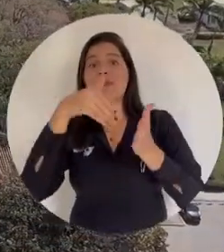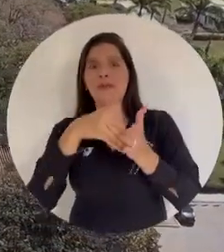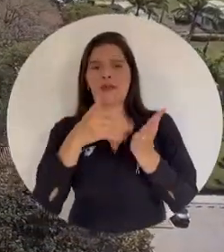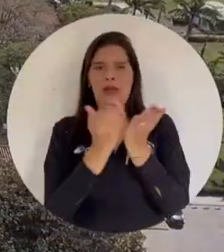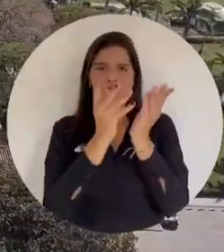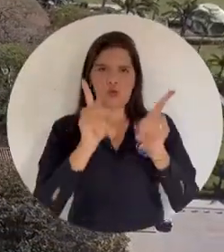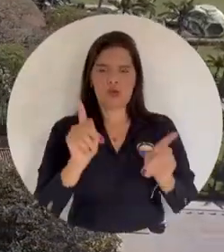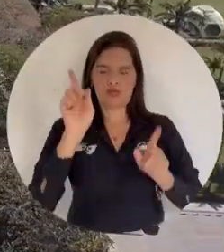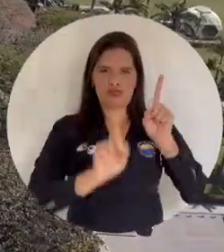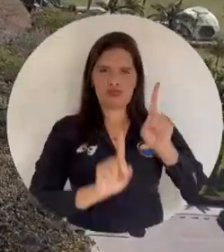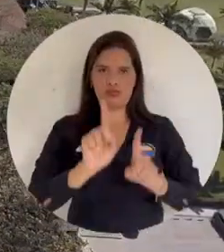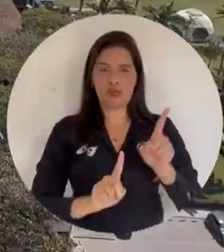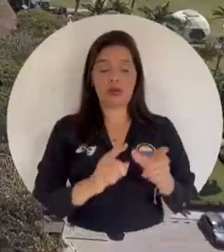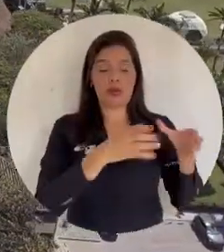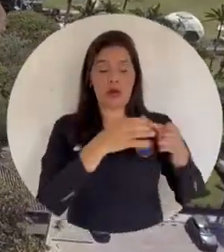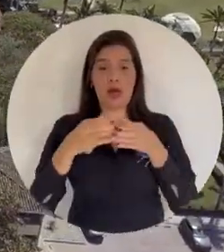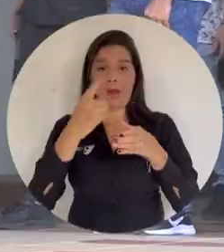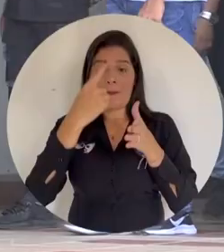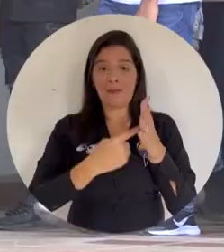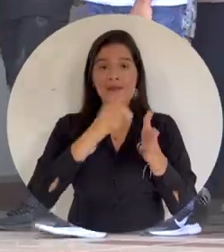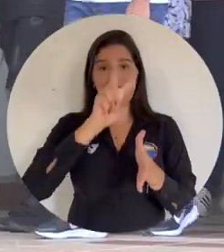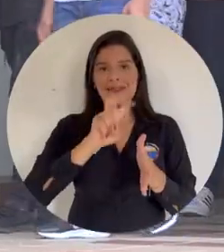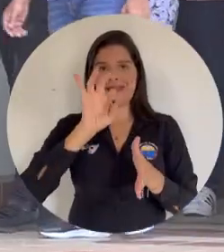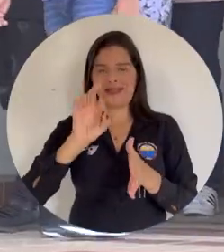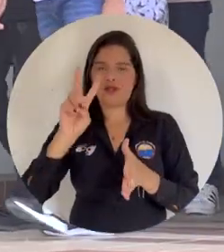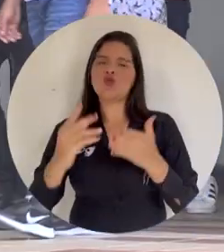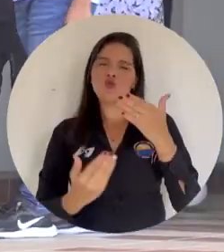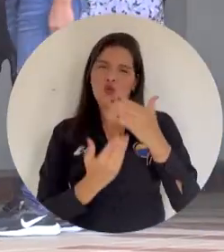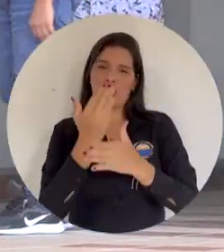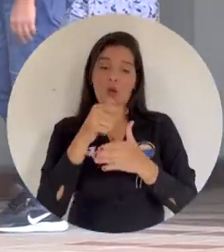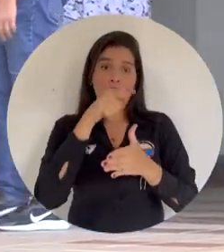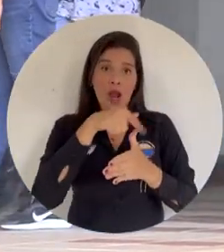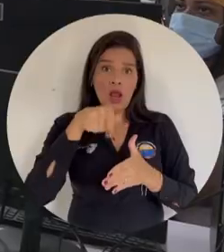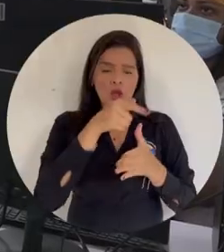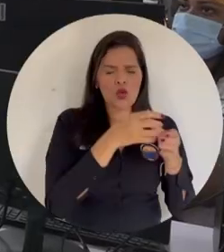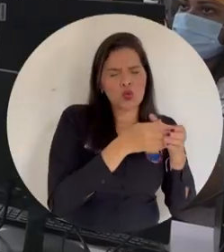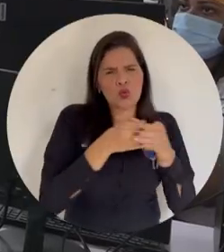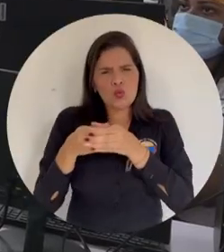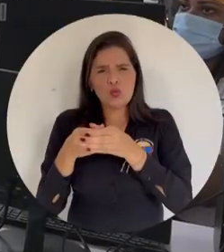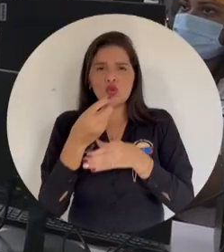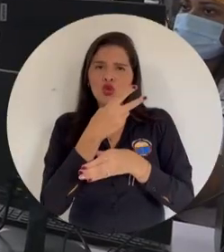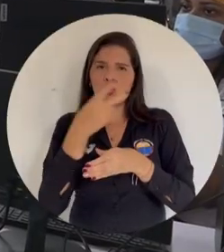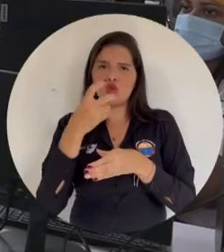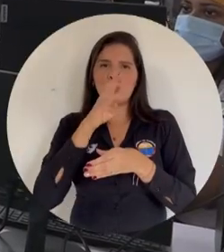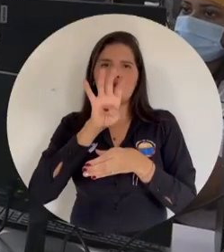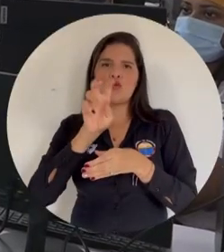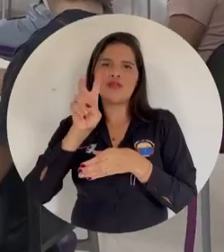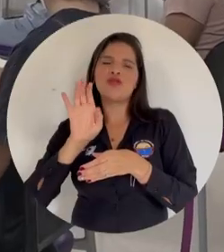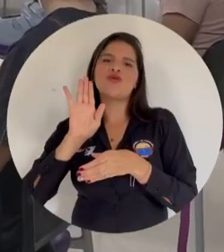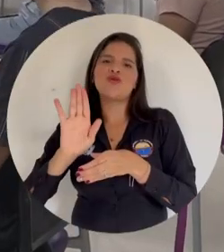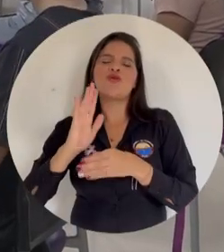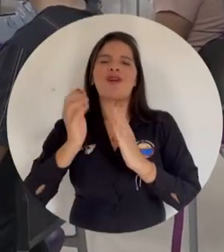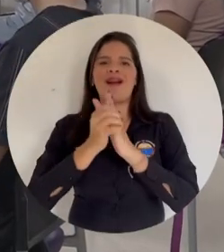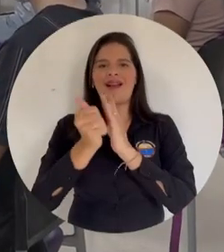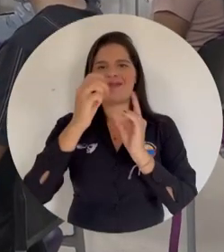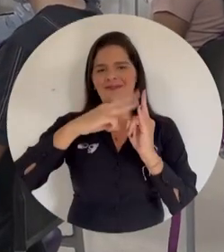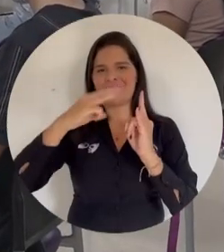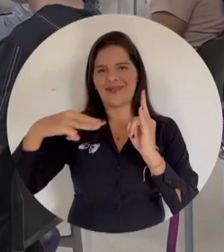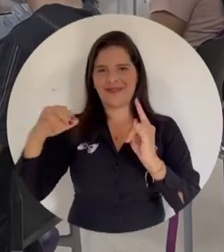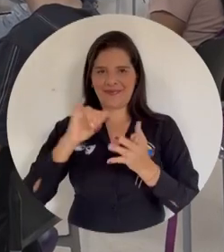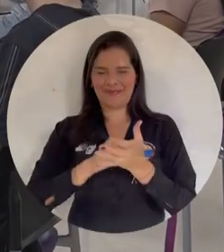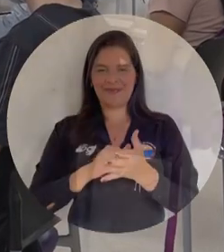recibirá en la presencialidad cerca de 17.000 estudiantes. 1.732 son estudiantes nuevos, de los